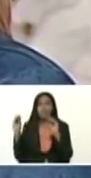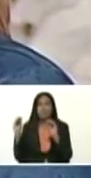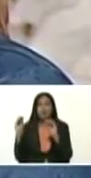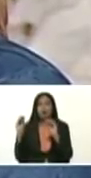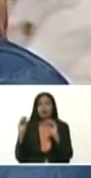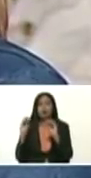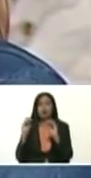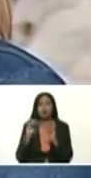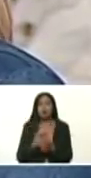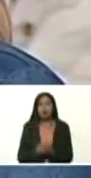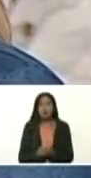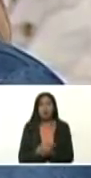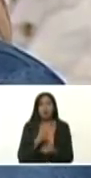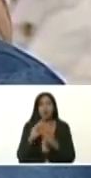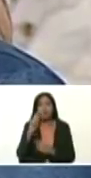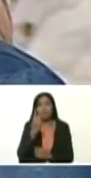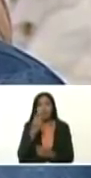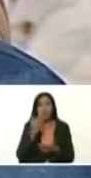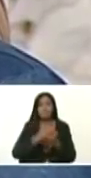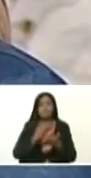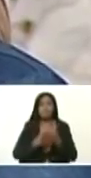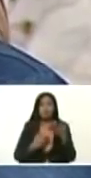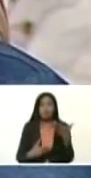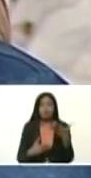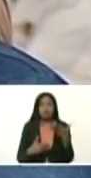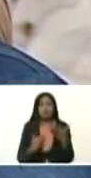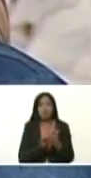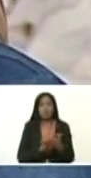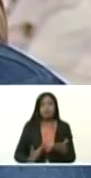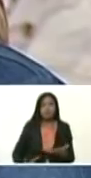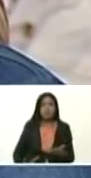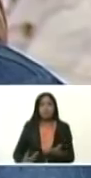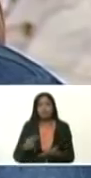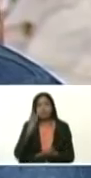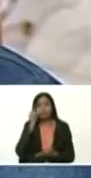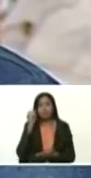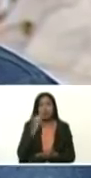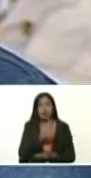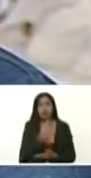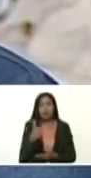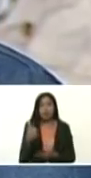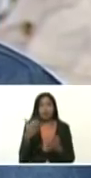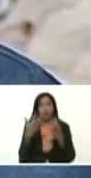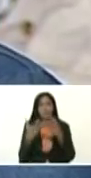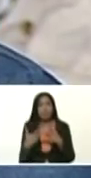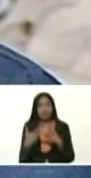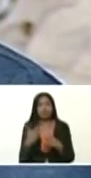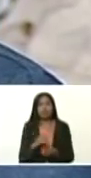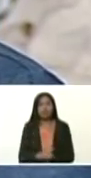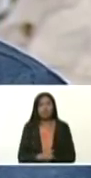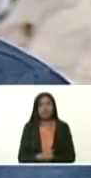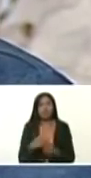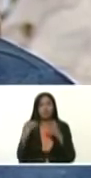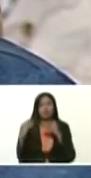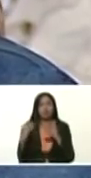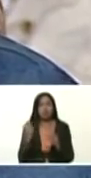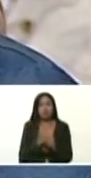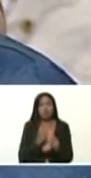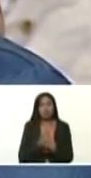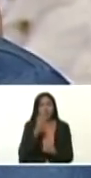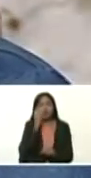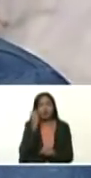queremos hacerle es una de las primeras propuestas, que los presidentes y la presidenta de cada una de las empresas conversen con los